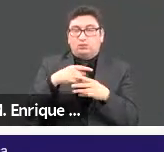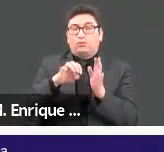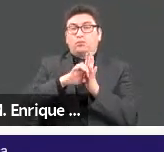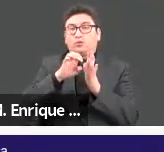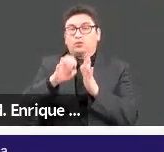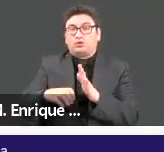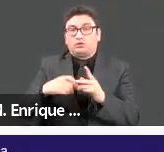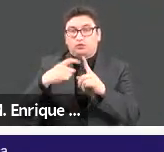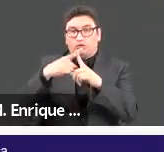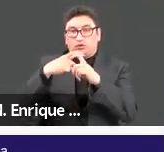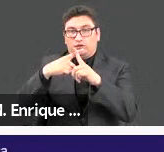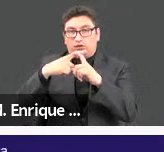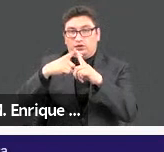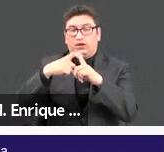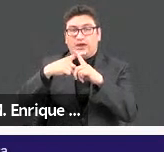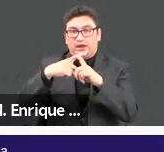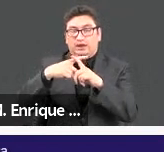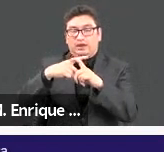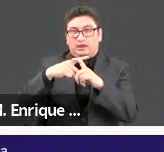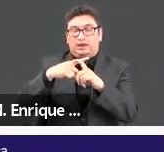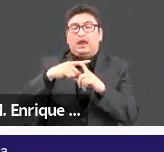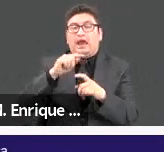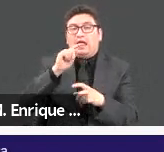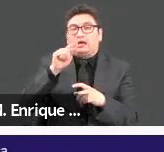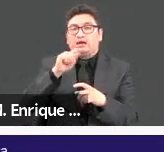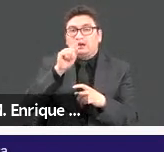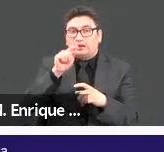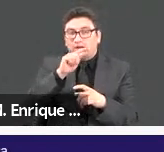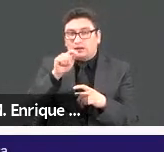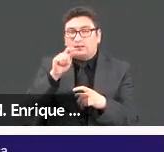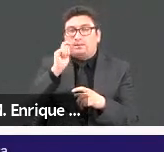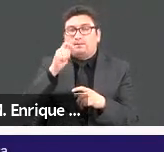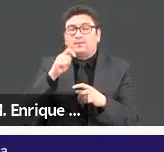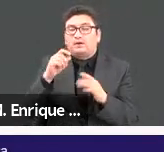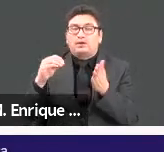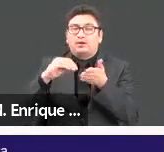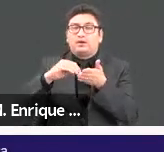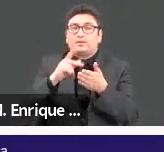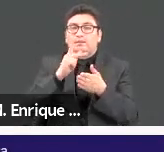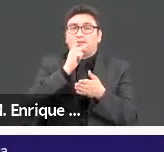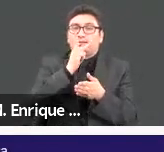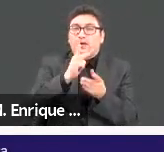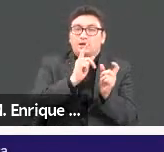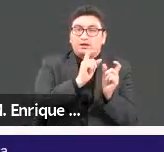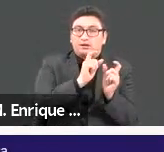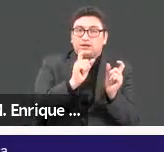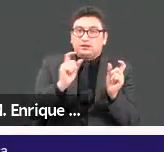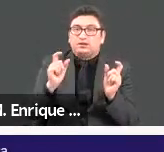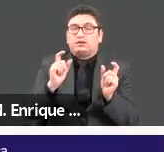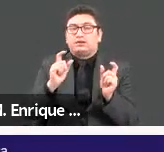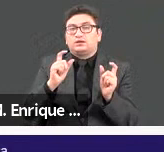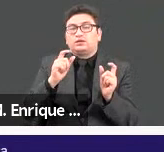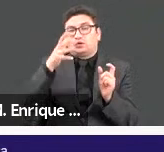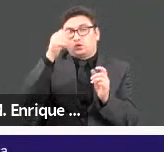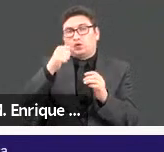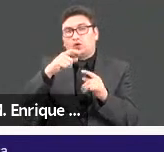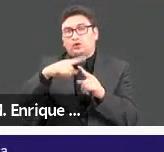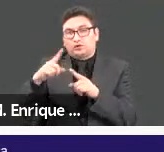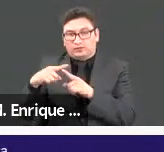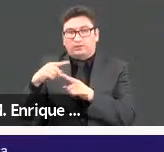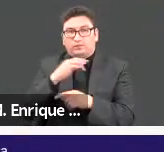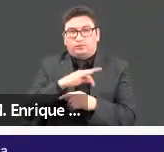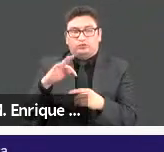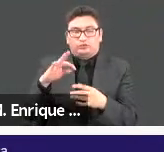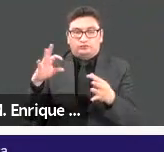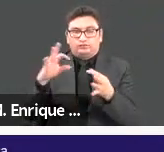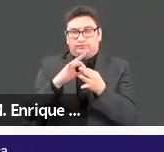para la búsqueda de algunas palabras que pueden llegar a tener diferentes terminaciones.